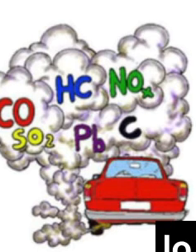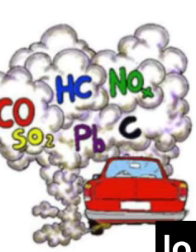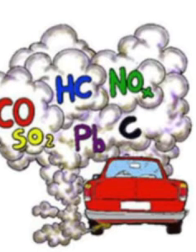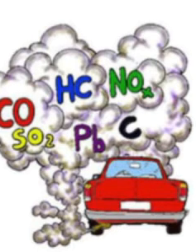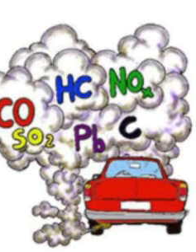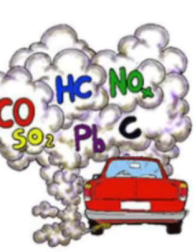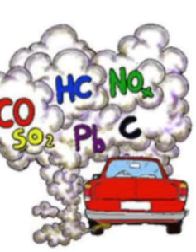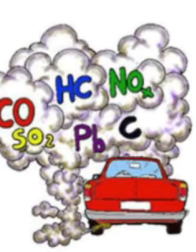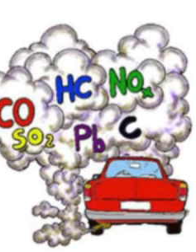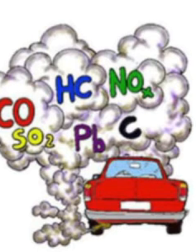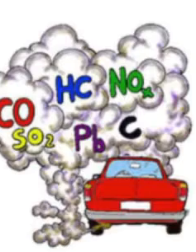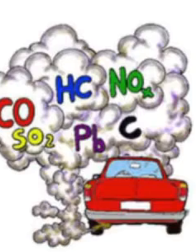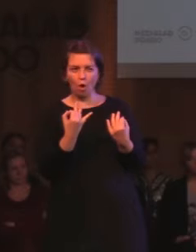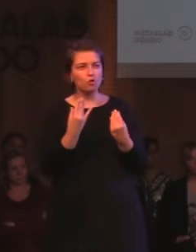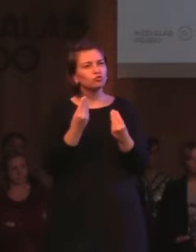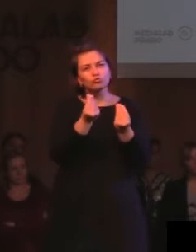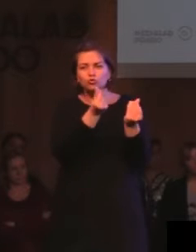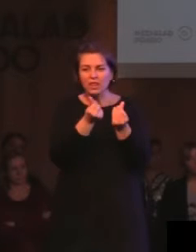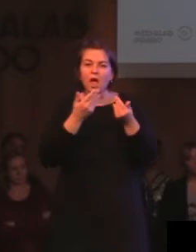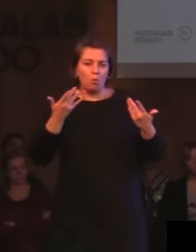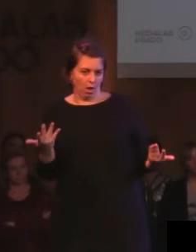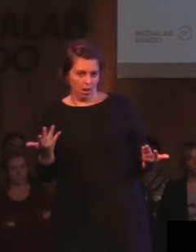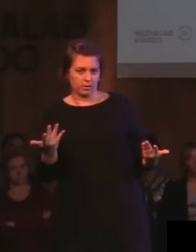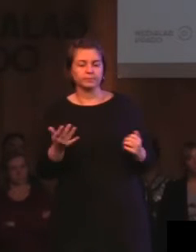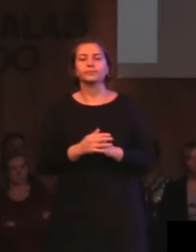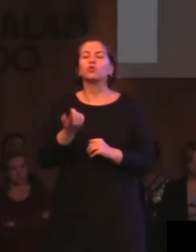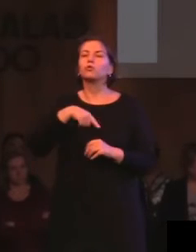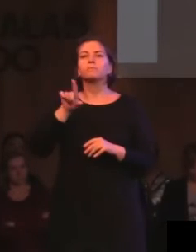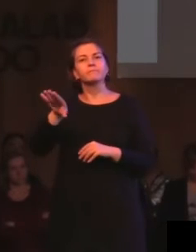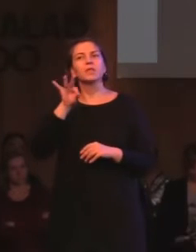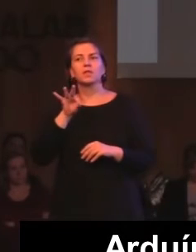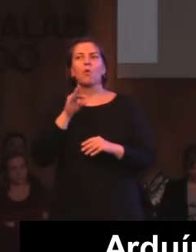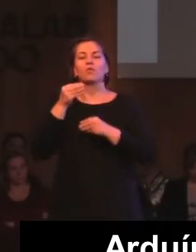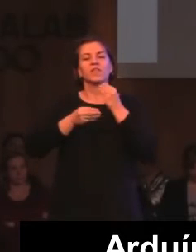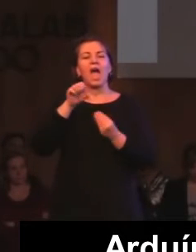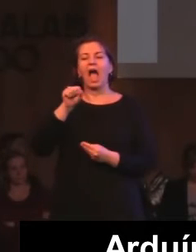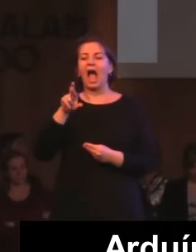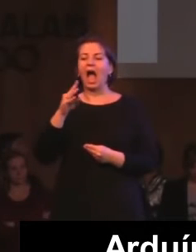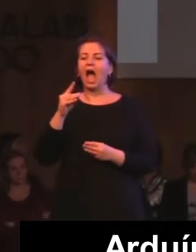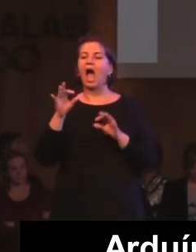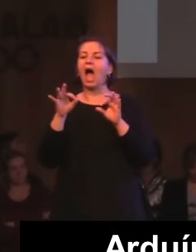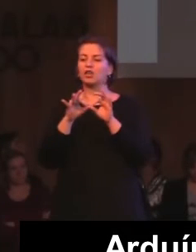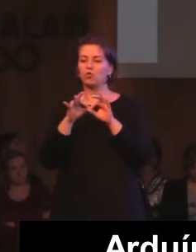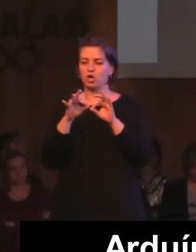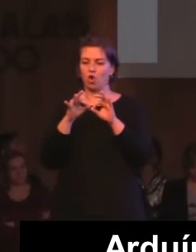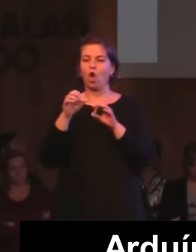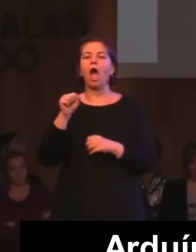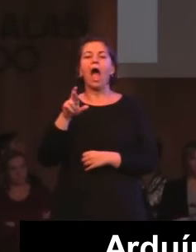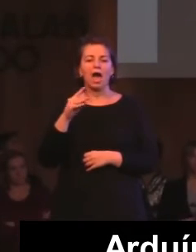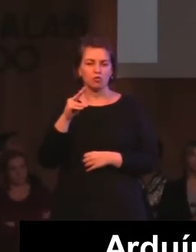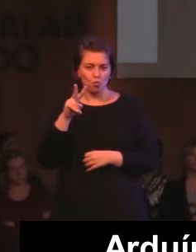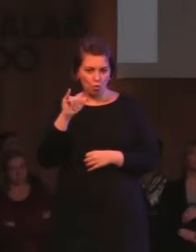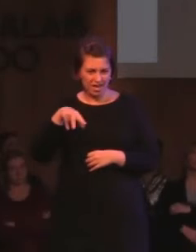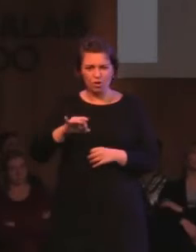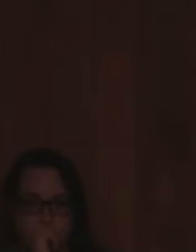qué contaminantes y cómo lo íbamos a hacer. Allí decidimos que lo haríamos con Arduino. Arduino es una placa base que básicamente